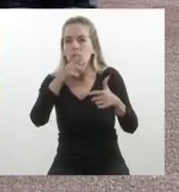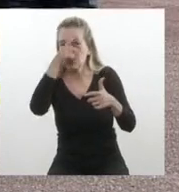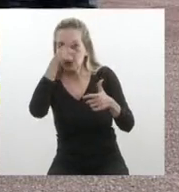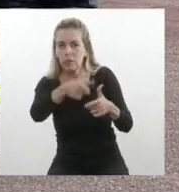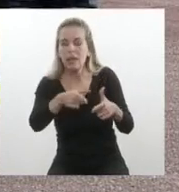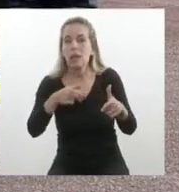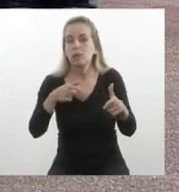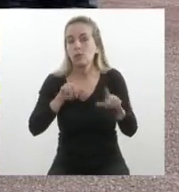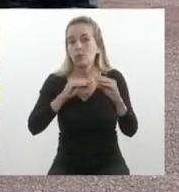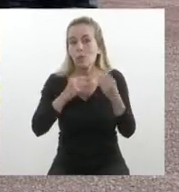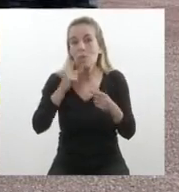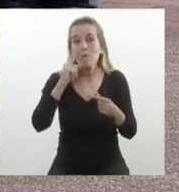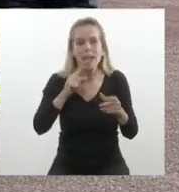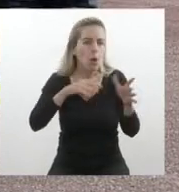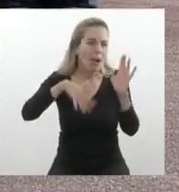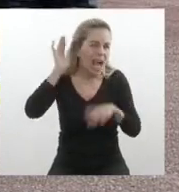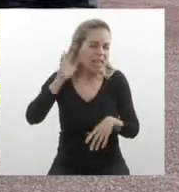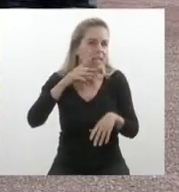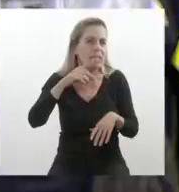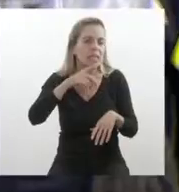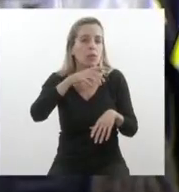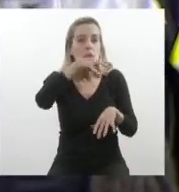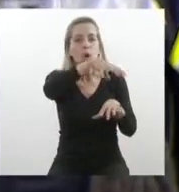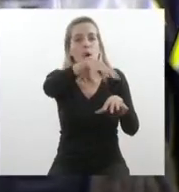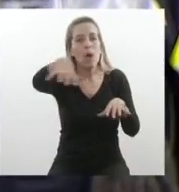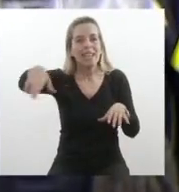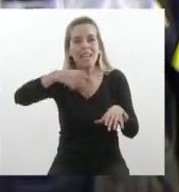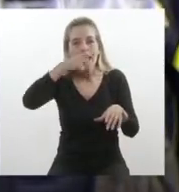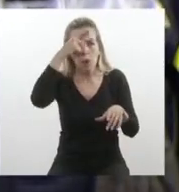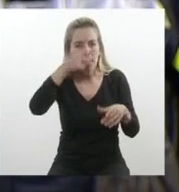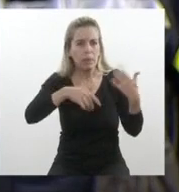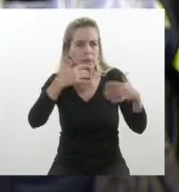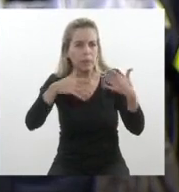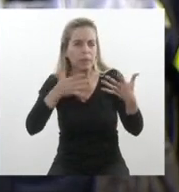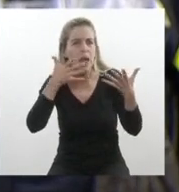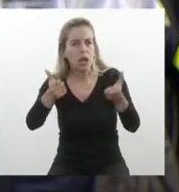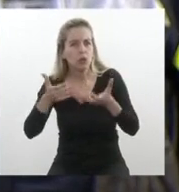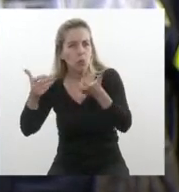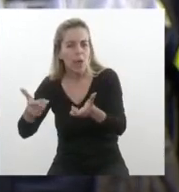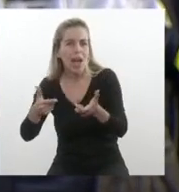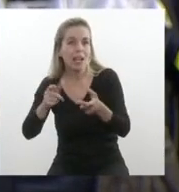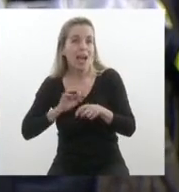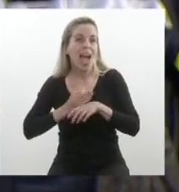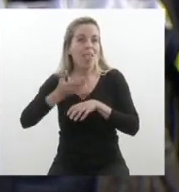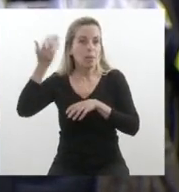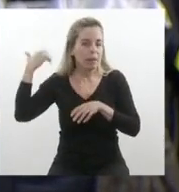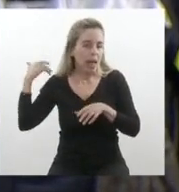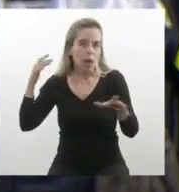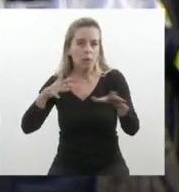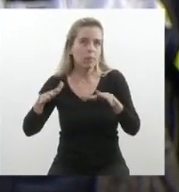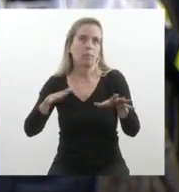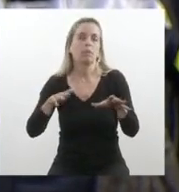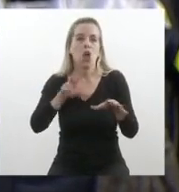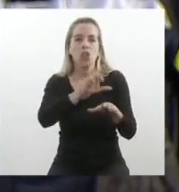1.000 cuarteles, más de 1.000 cuarteles, y que socorren, como acabamos de leer, o socorrieron el año pasado a más